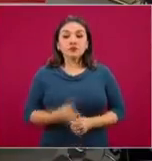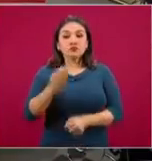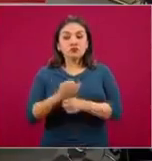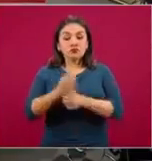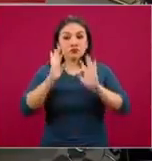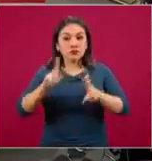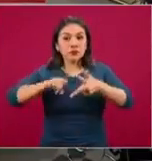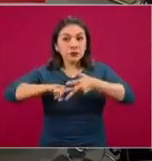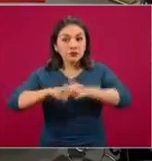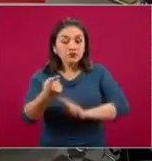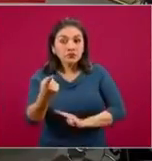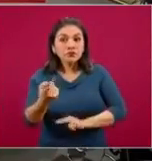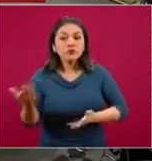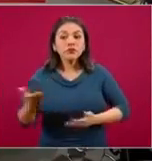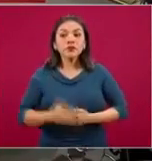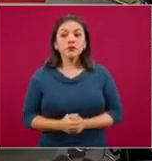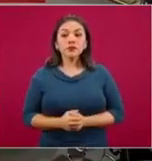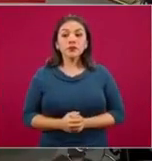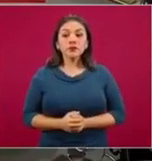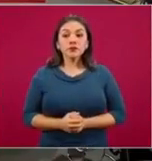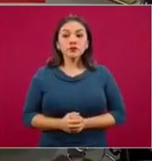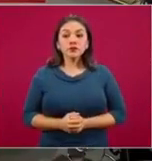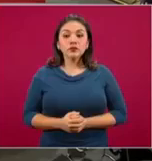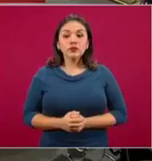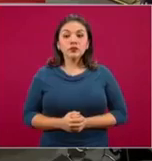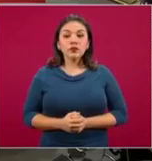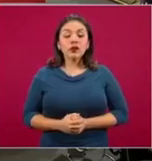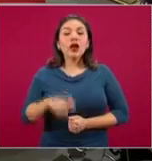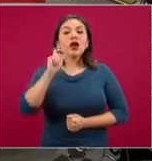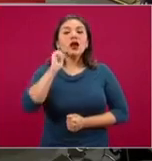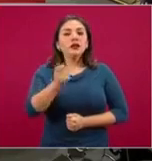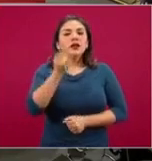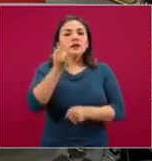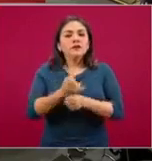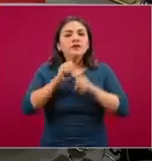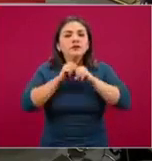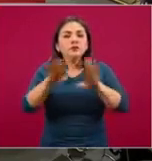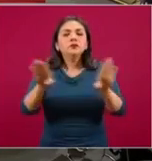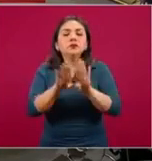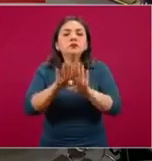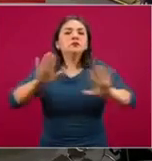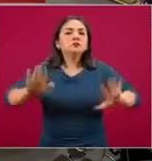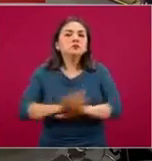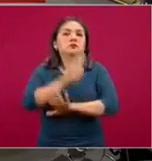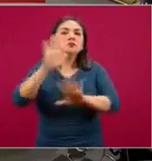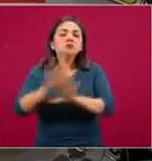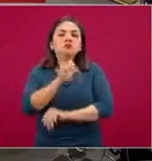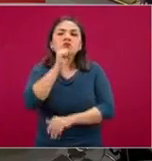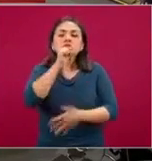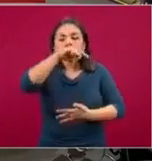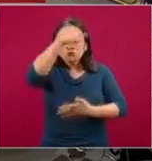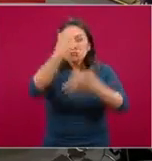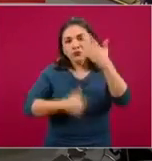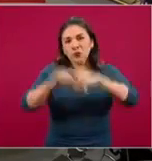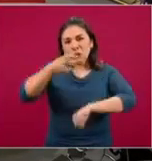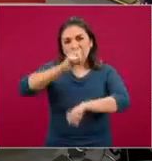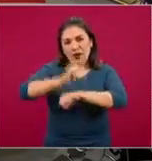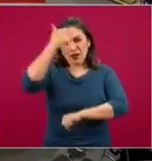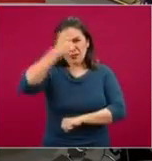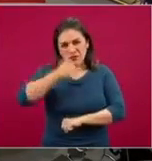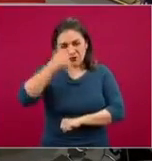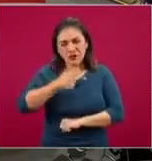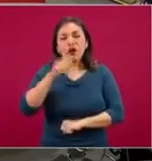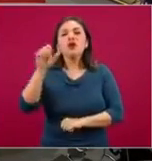iniciar con la actualización de las estadísticas nacionales para esta noche y con el